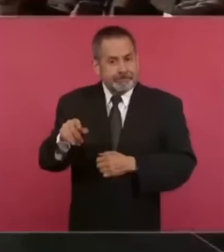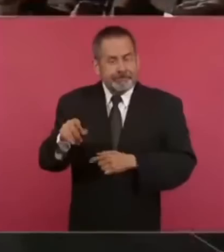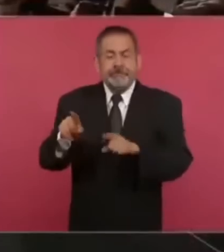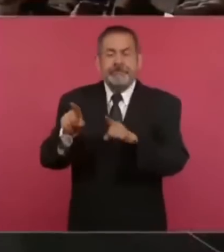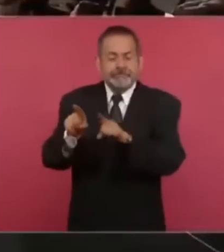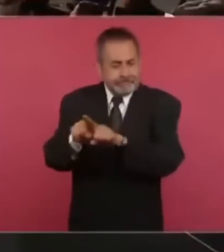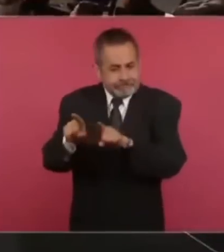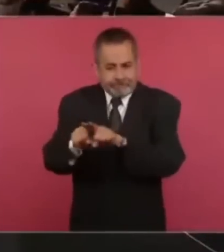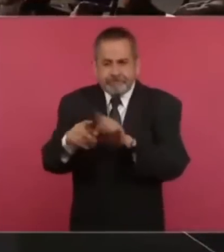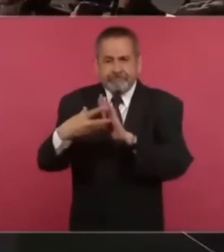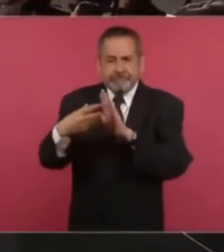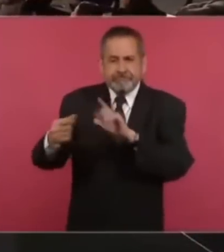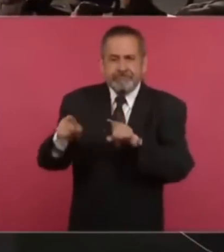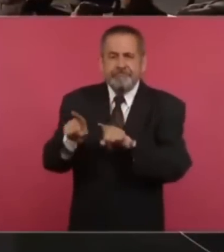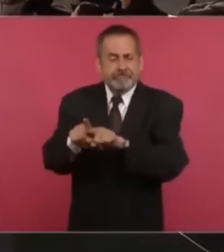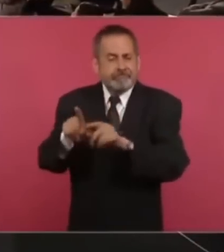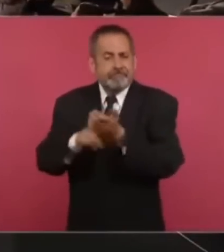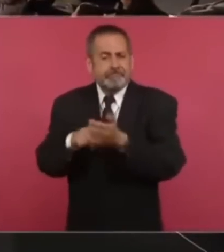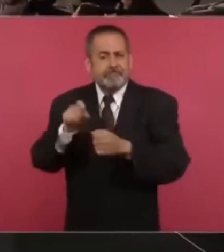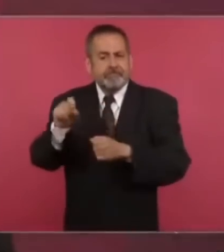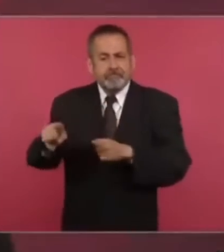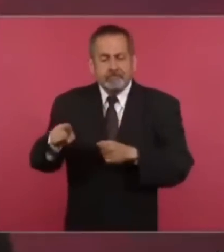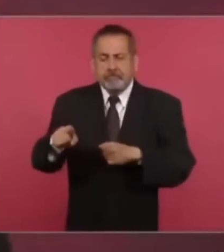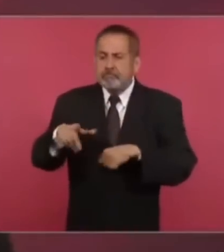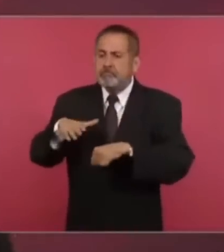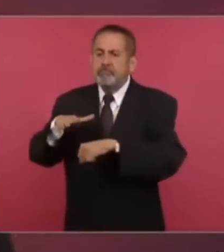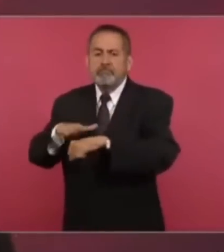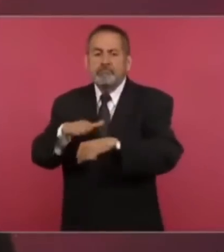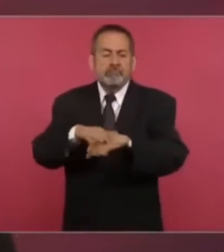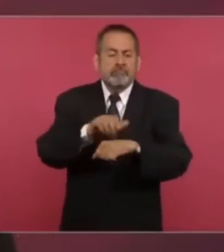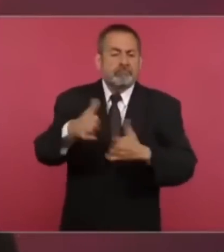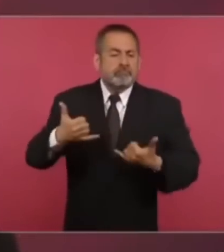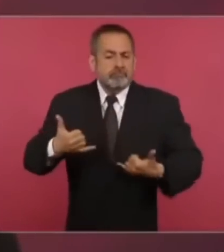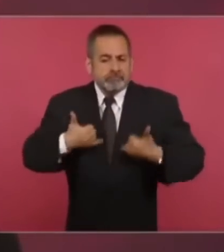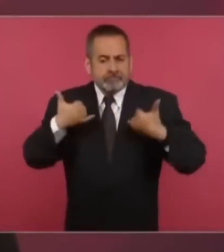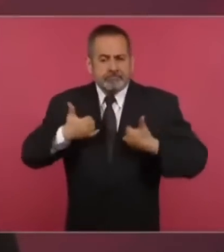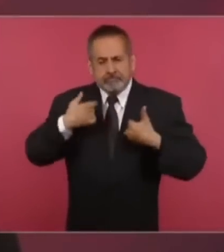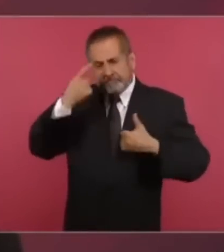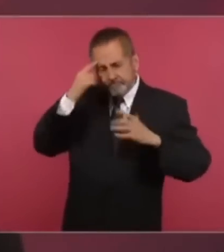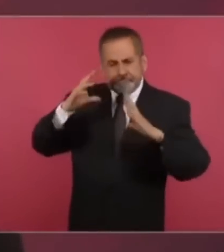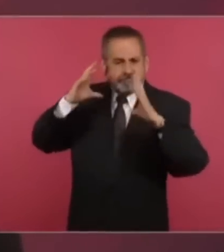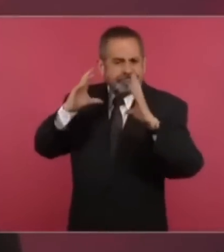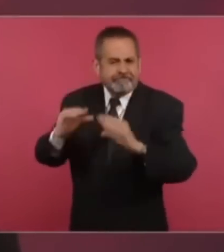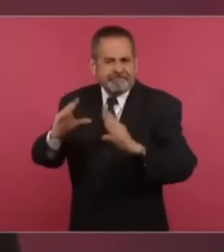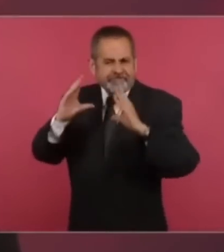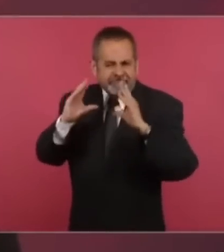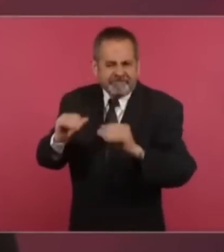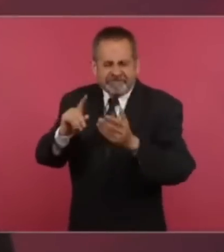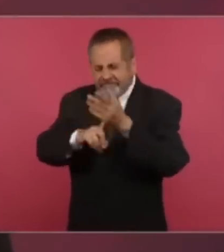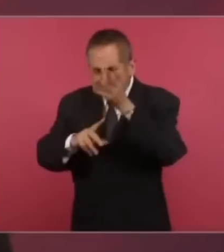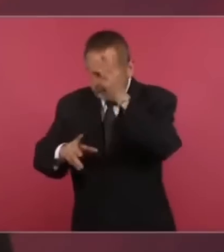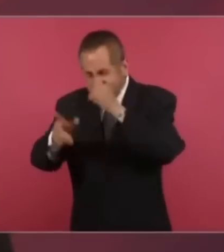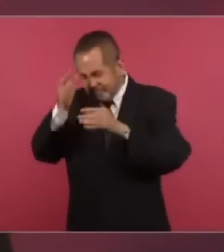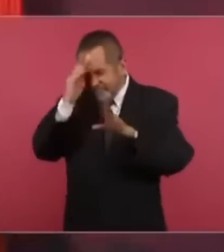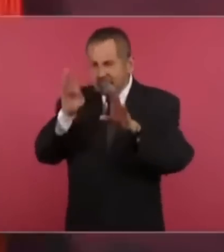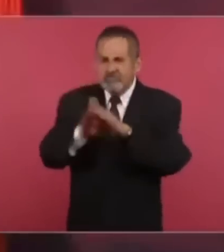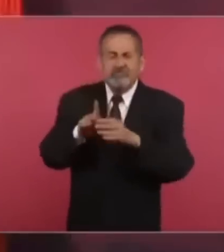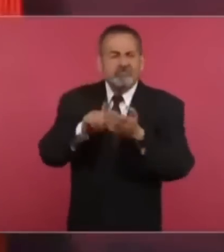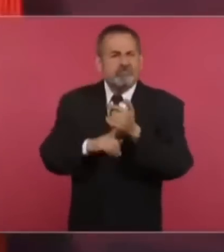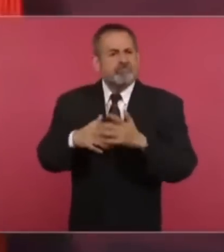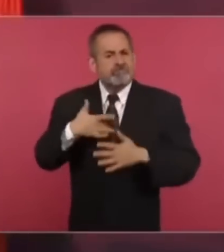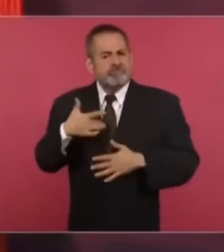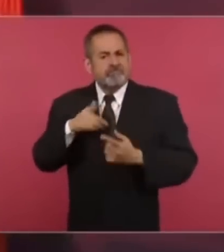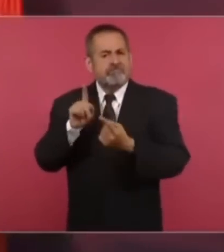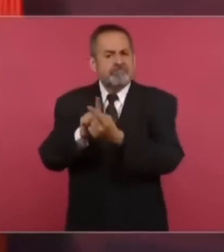lo mismo del señor presidente, o sea, están convocando a jóvenes para irlos formando, para que vayan viendo y